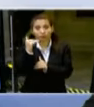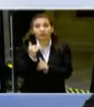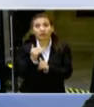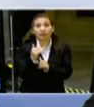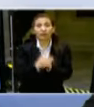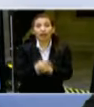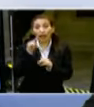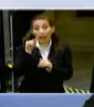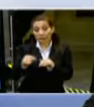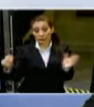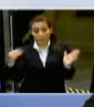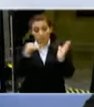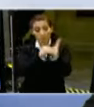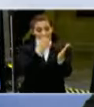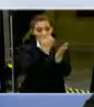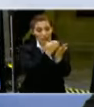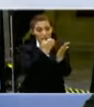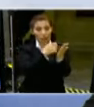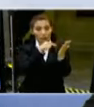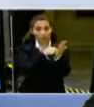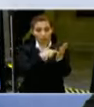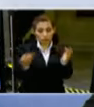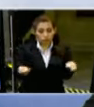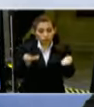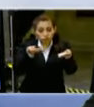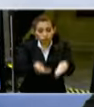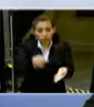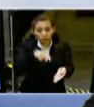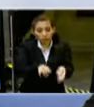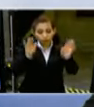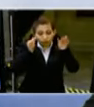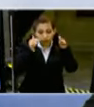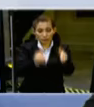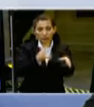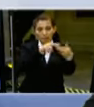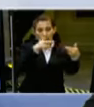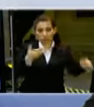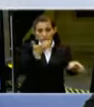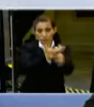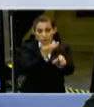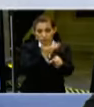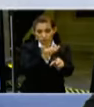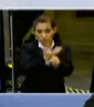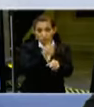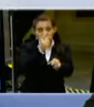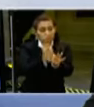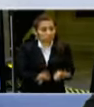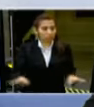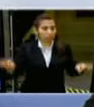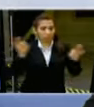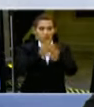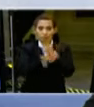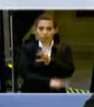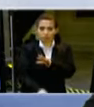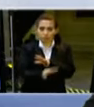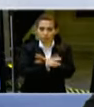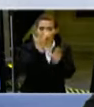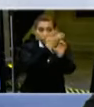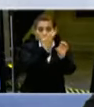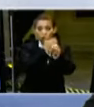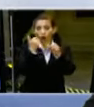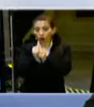el tema económico en el centro de la relación con Estados Unidos. Eso es fundamental, no solamente con Estados Unidos, sino